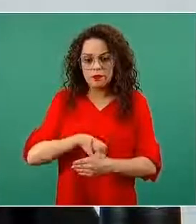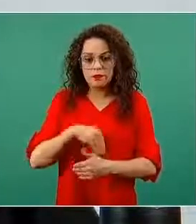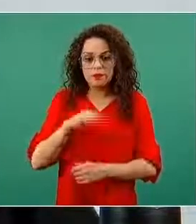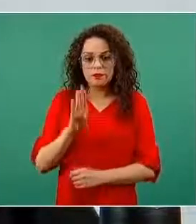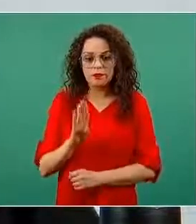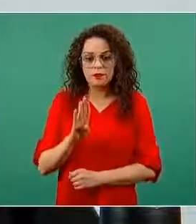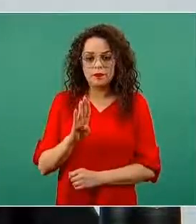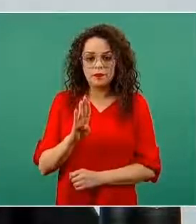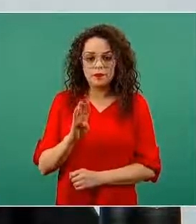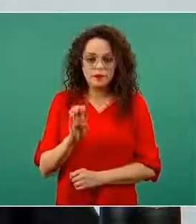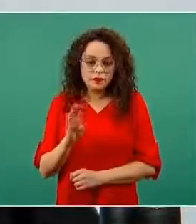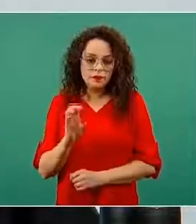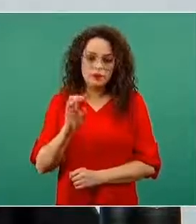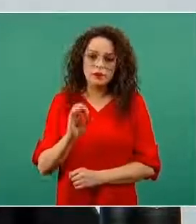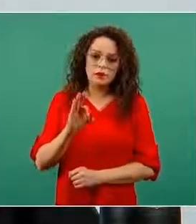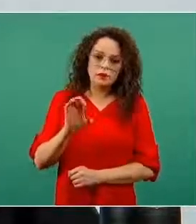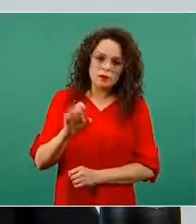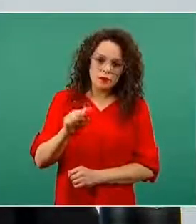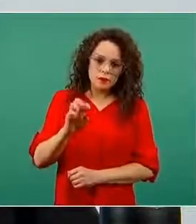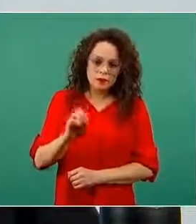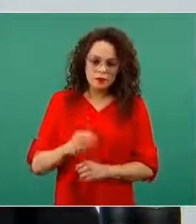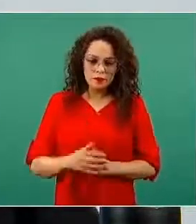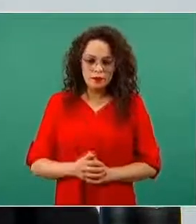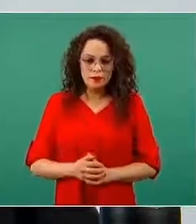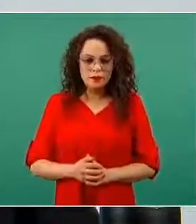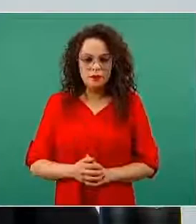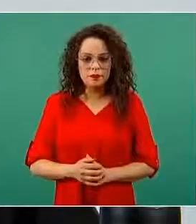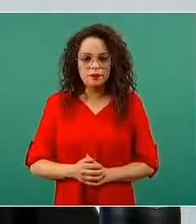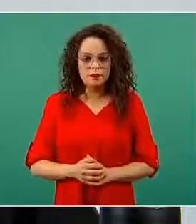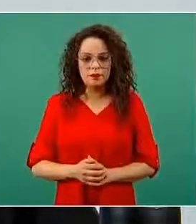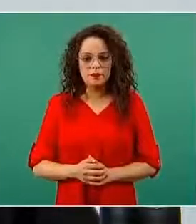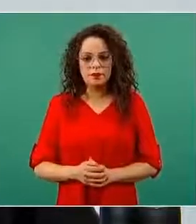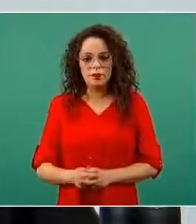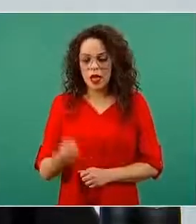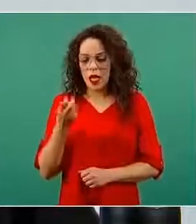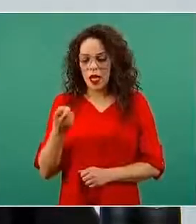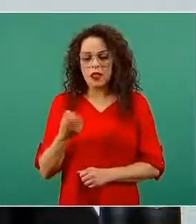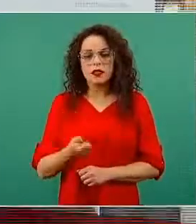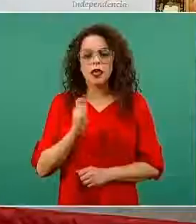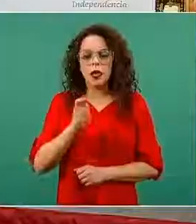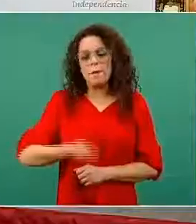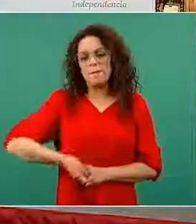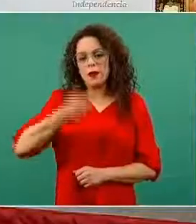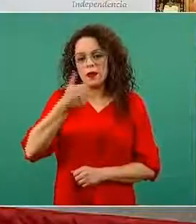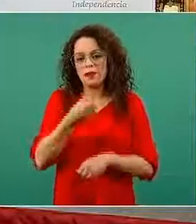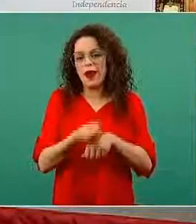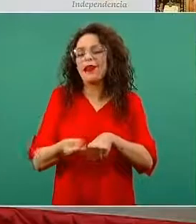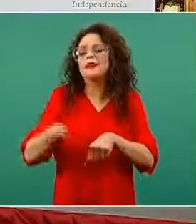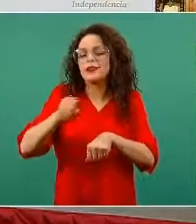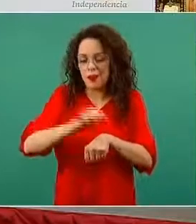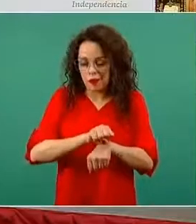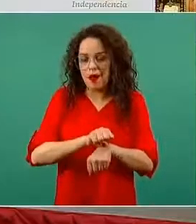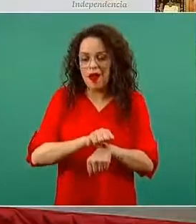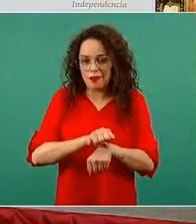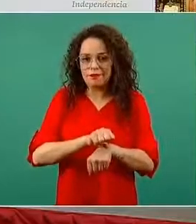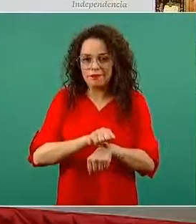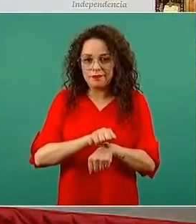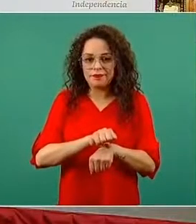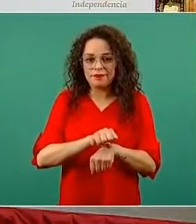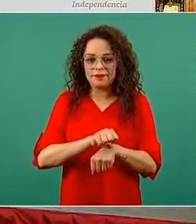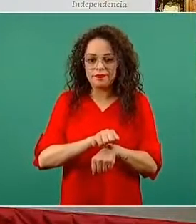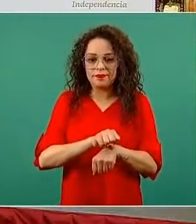del feto en esas primeras semanas. Vale también